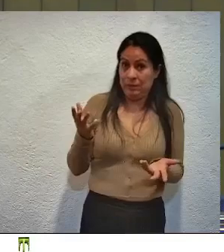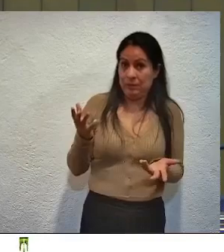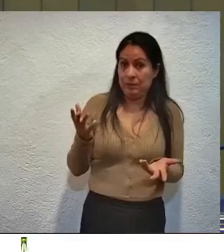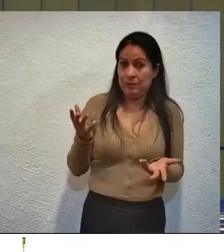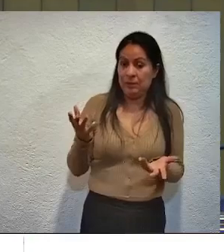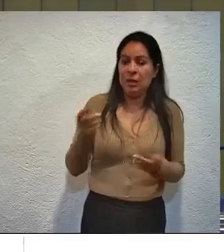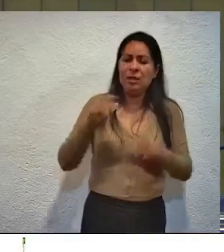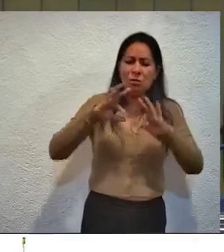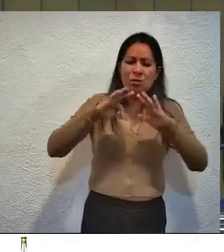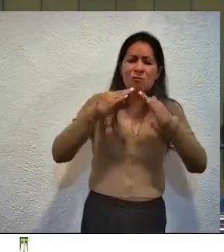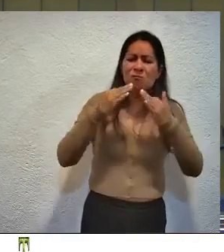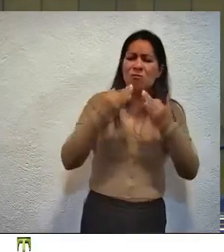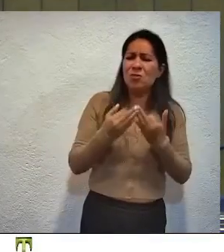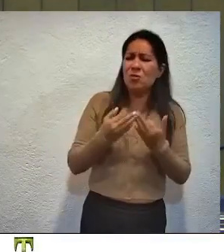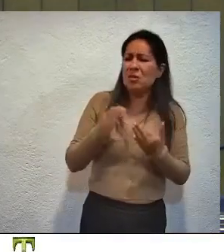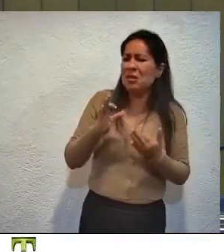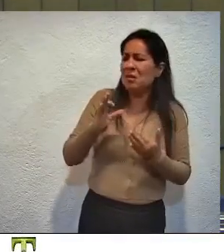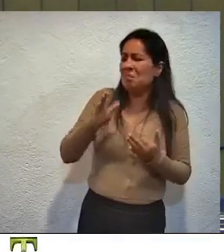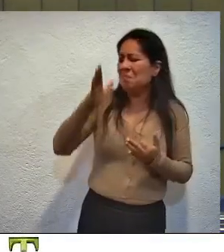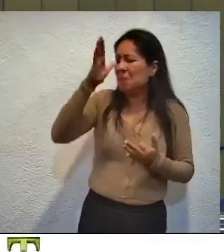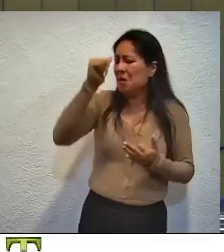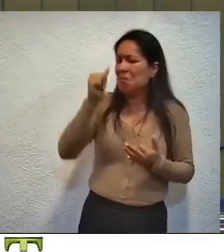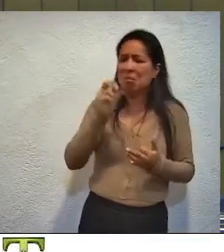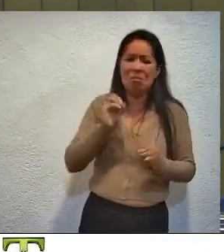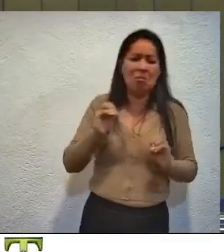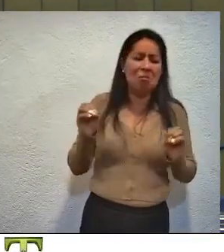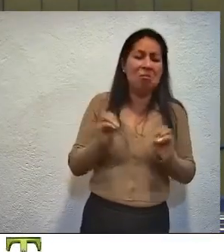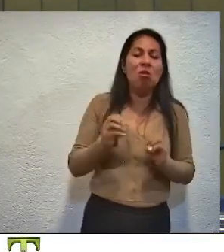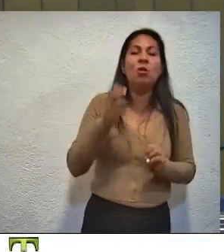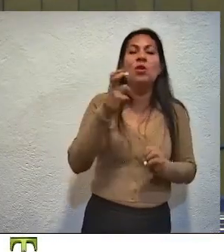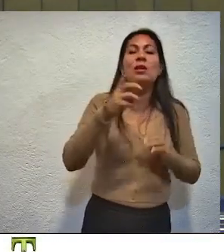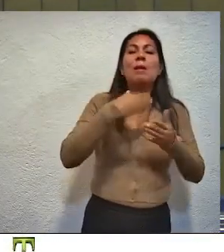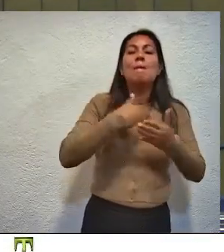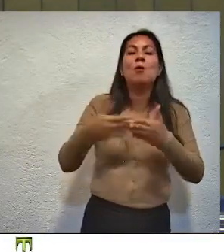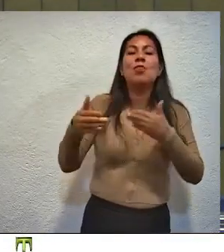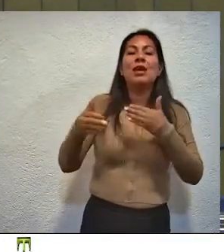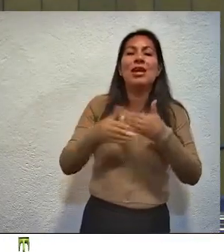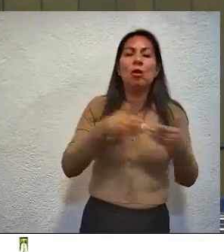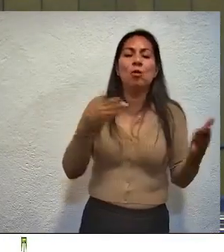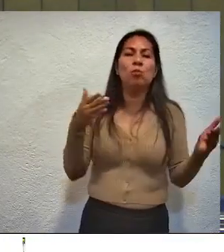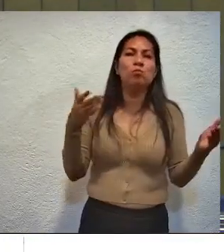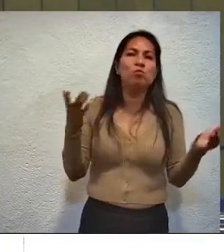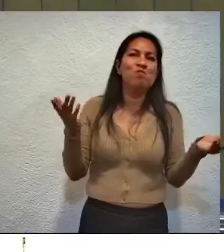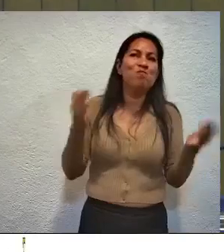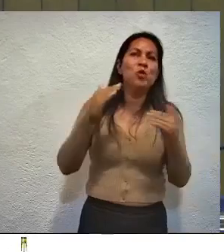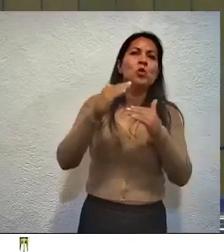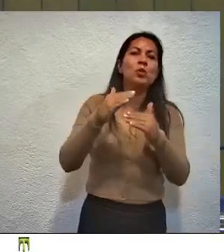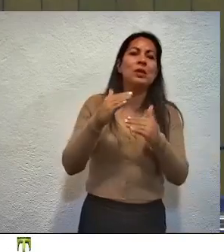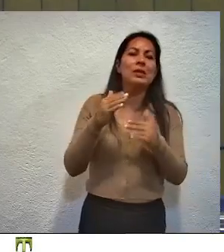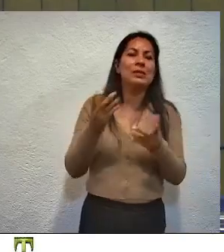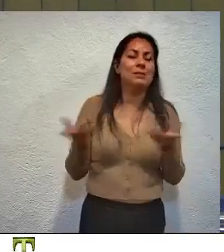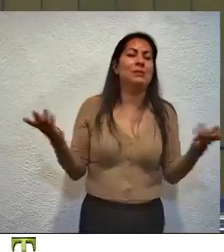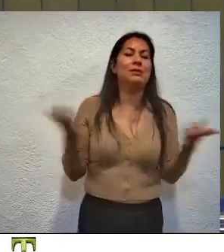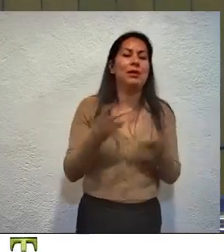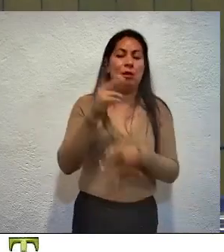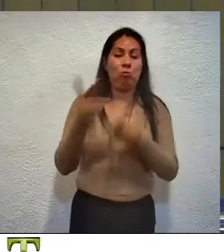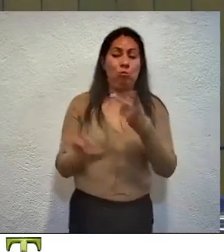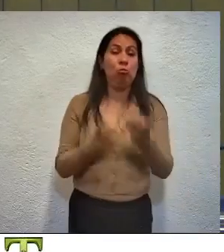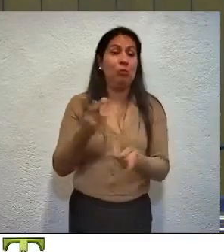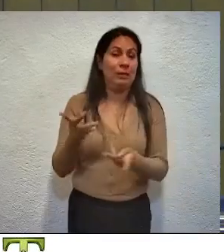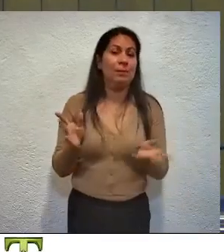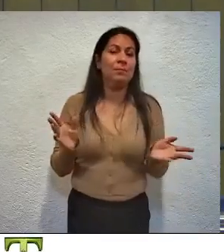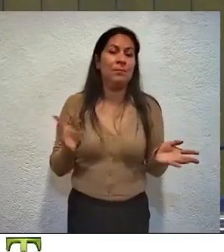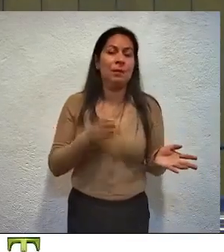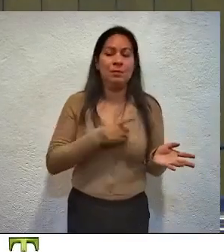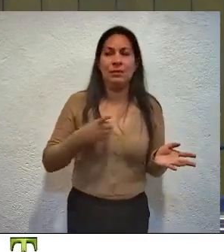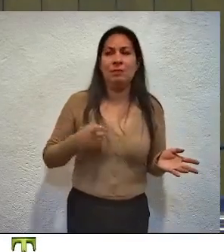estaban de alguna manera inconformes con el modelo sobre el que se iba a implementar la consulta,